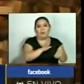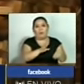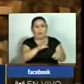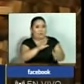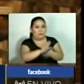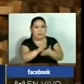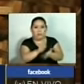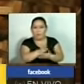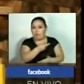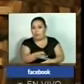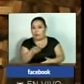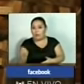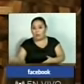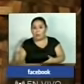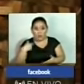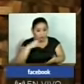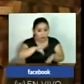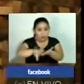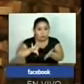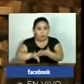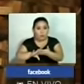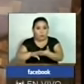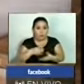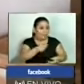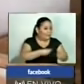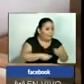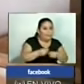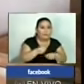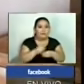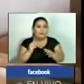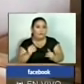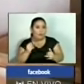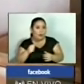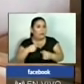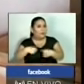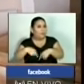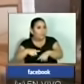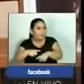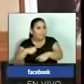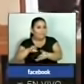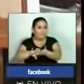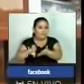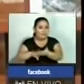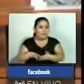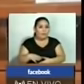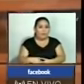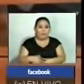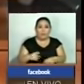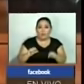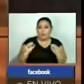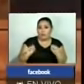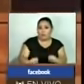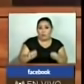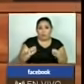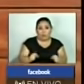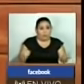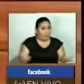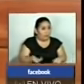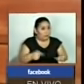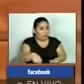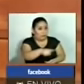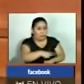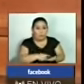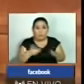materiales, pues como si invertimos en materiales, luego lo sacamos para ir sobreviviendo, ¿verdad? y que no hemos podido sacar producción de